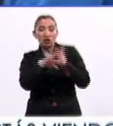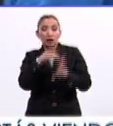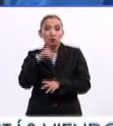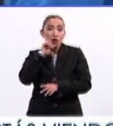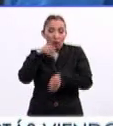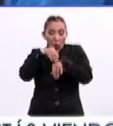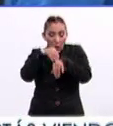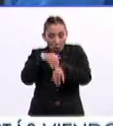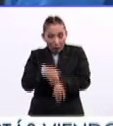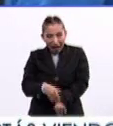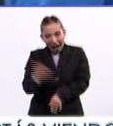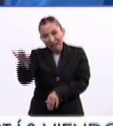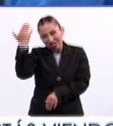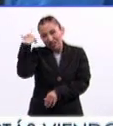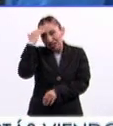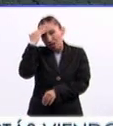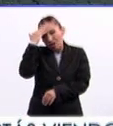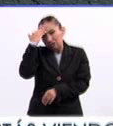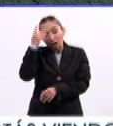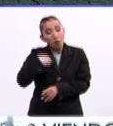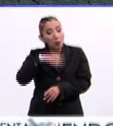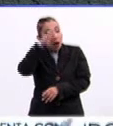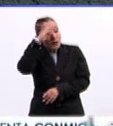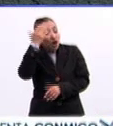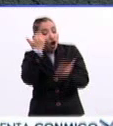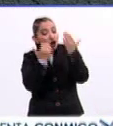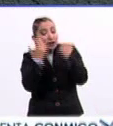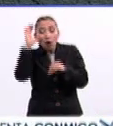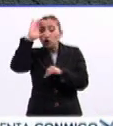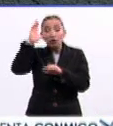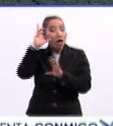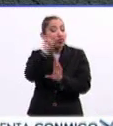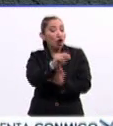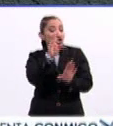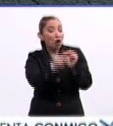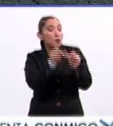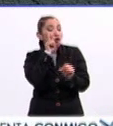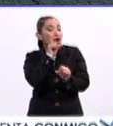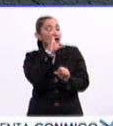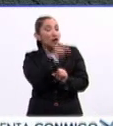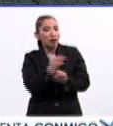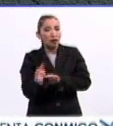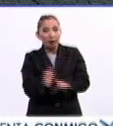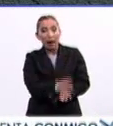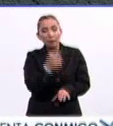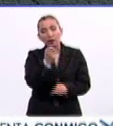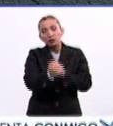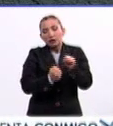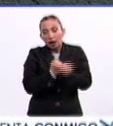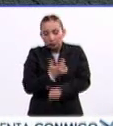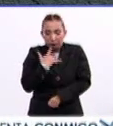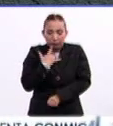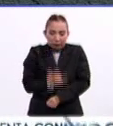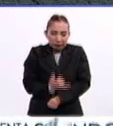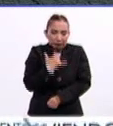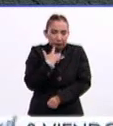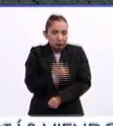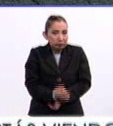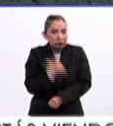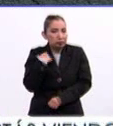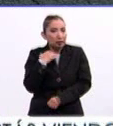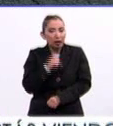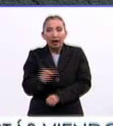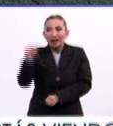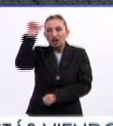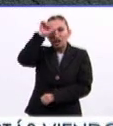el acceso al conocimiento, el acceso a la cultura, y claro que tuvo que lidiar por muchos años, ¿no?, con muchos clérigos intolerantes,